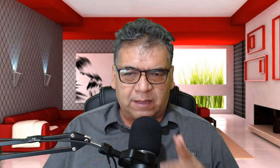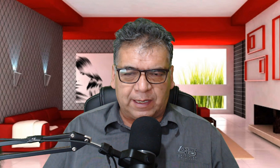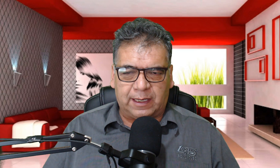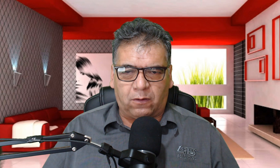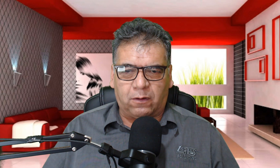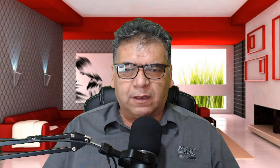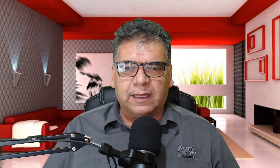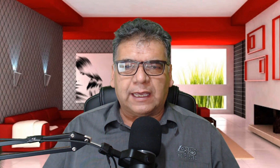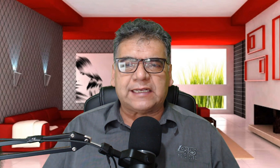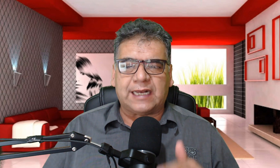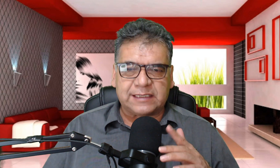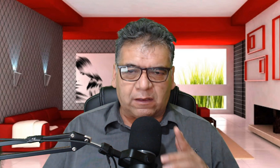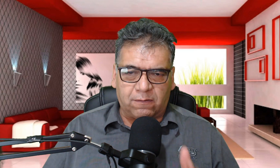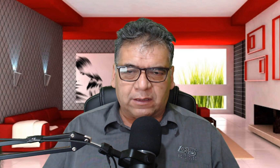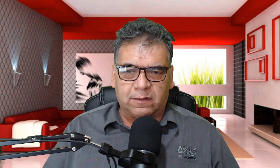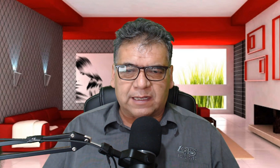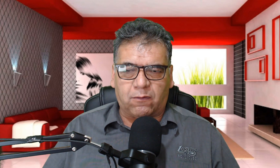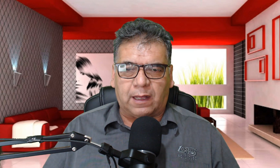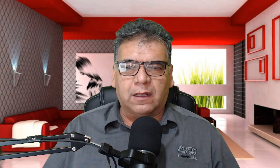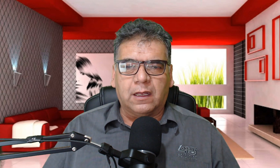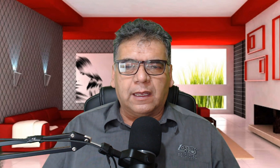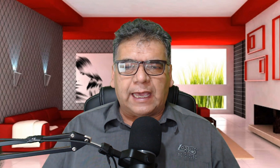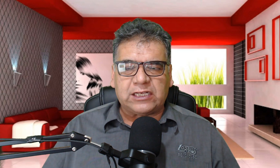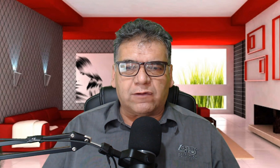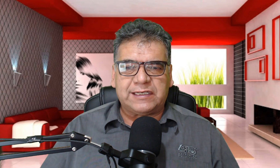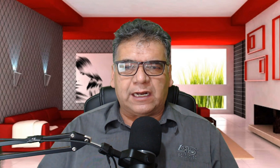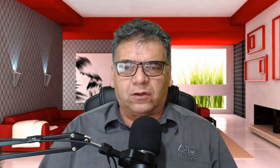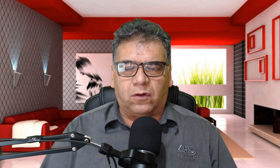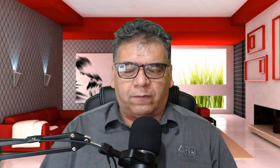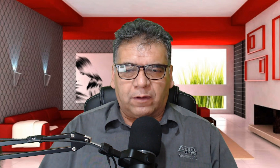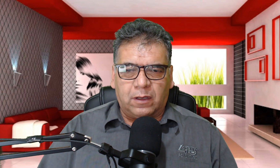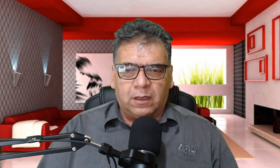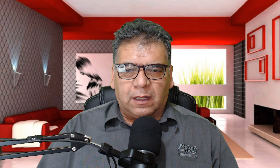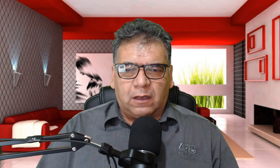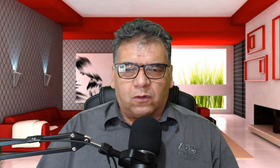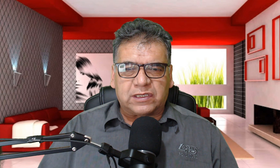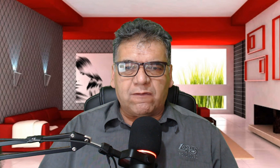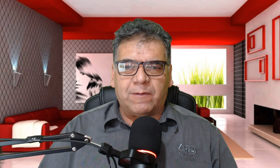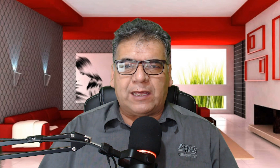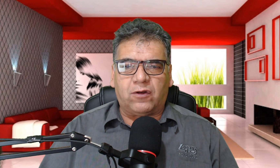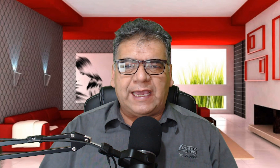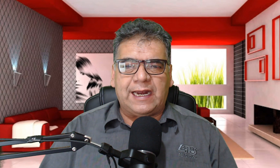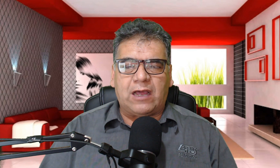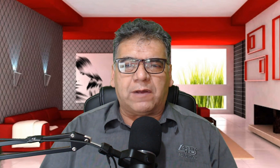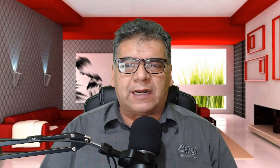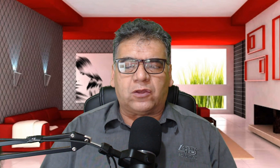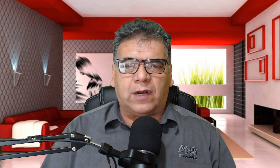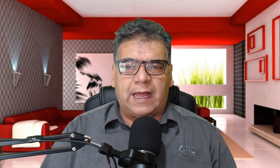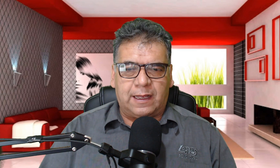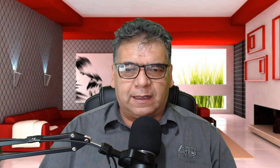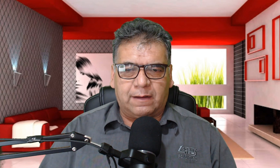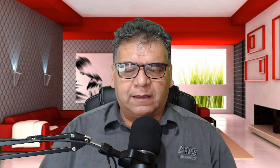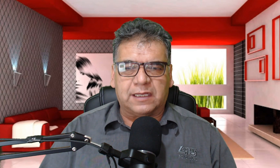aprovechando de México y que se la está robando esa agua. Eso no es cierto. Gustavo Madero quiere la